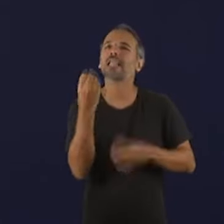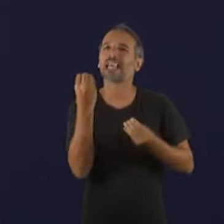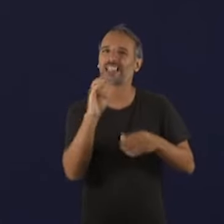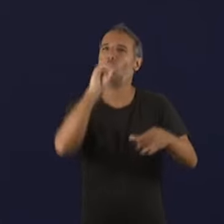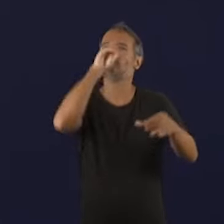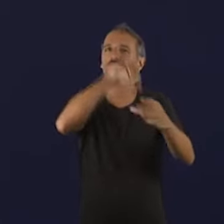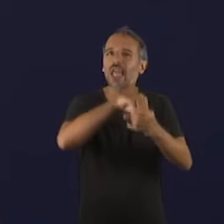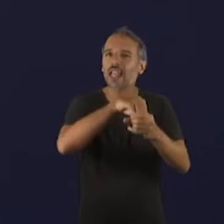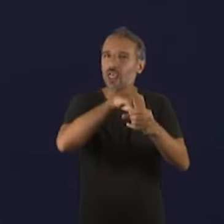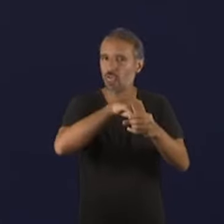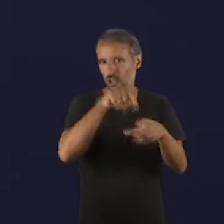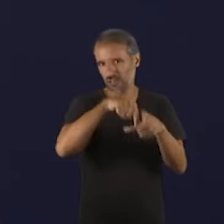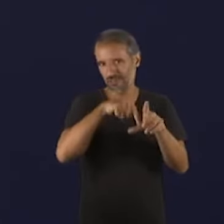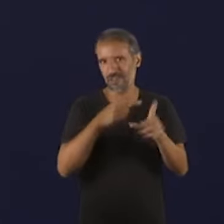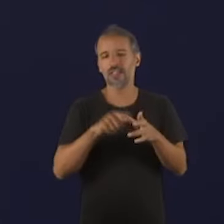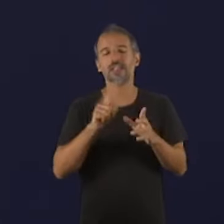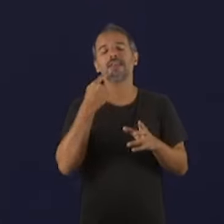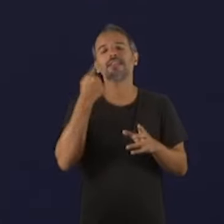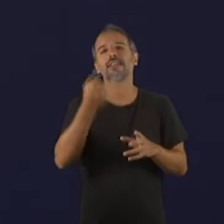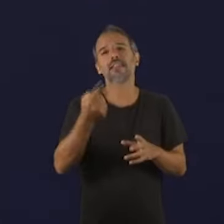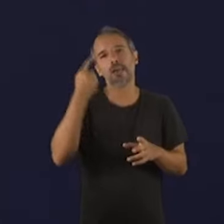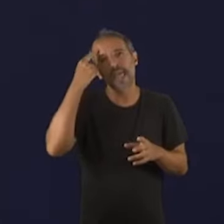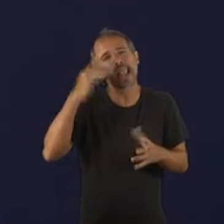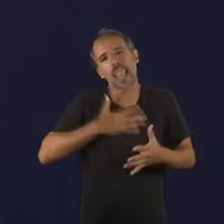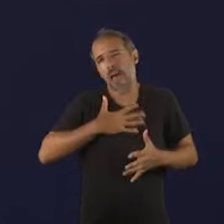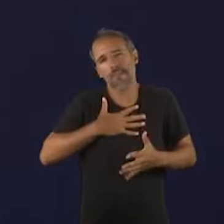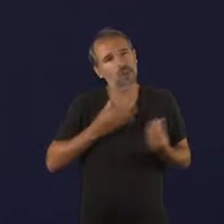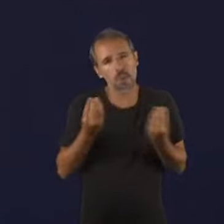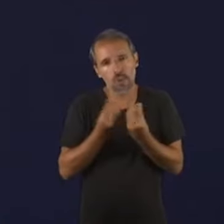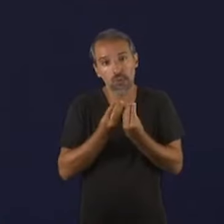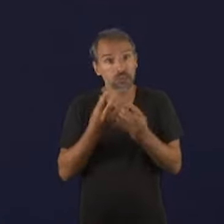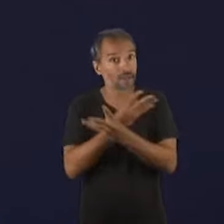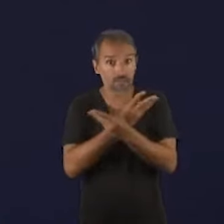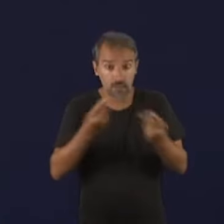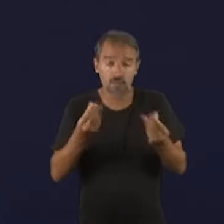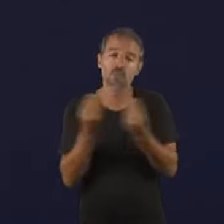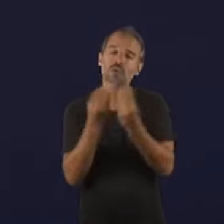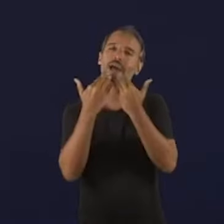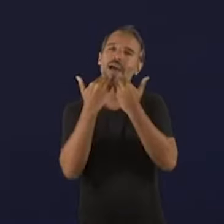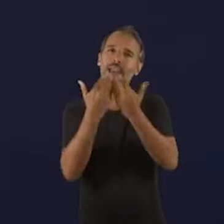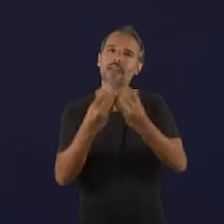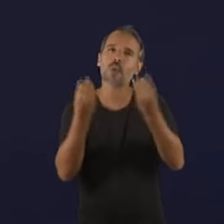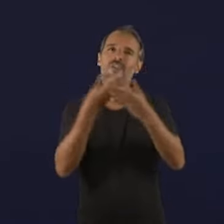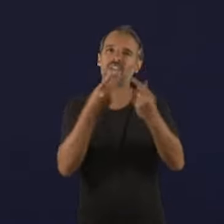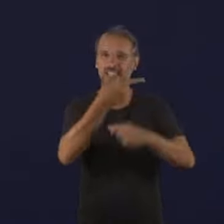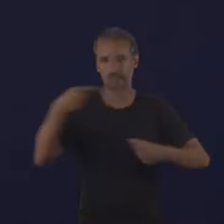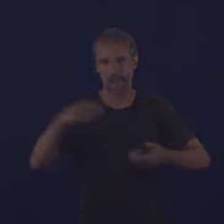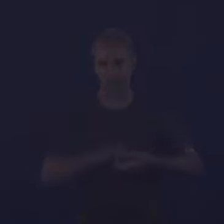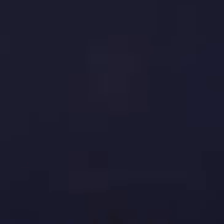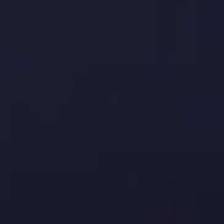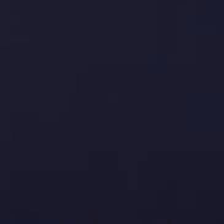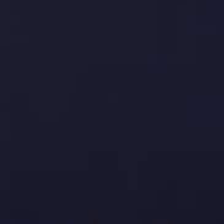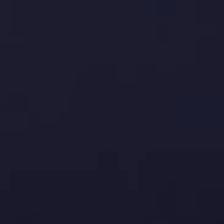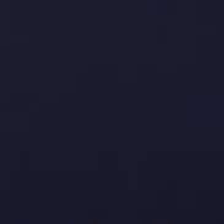cual también lamentamos mucho creo que no hay más preguntas no Muchísimas gracias buen fin de